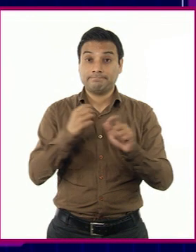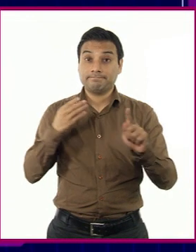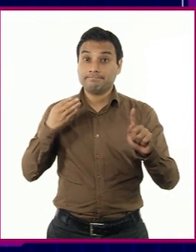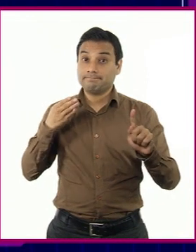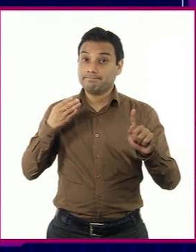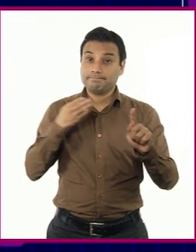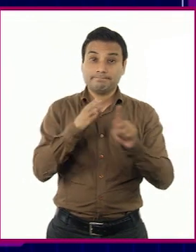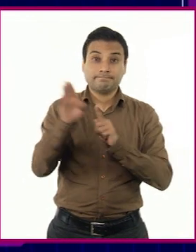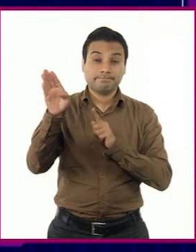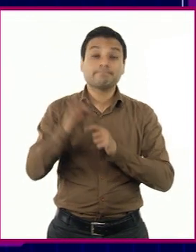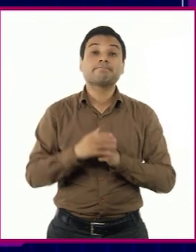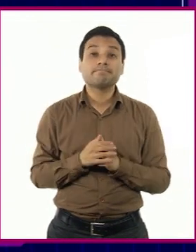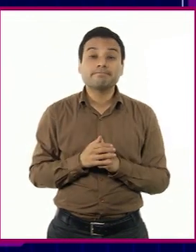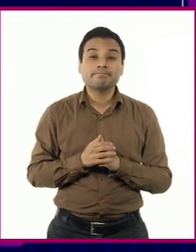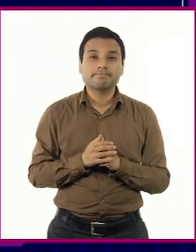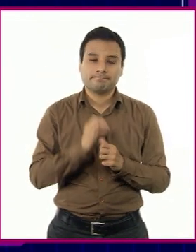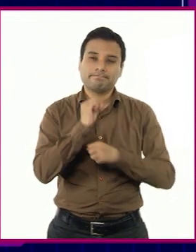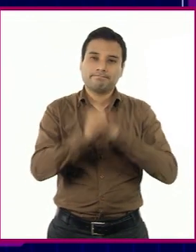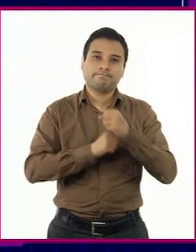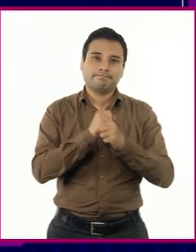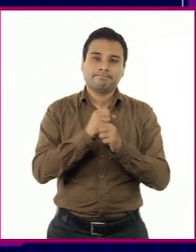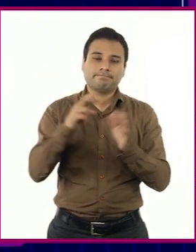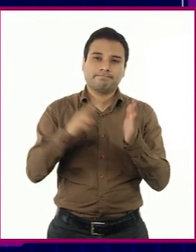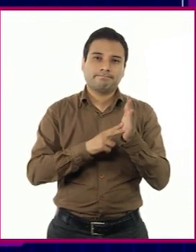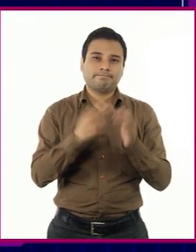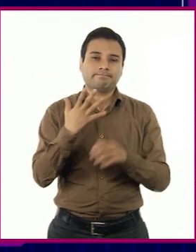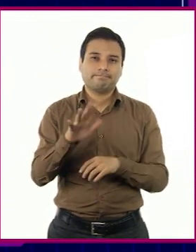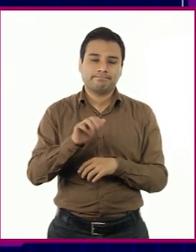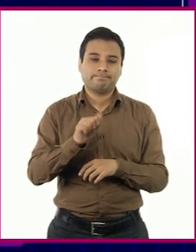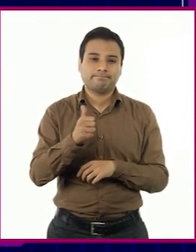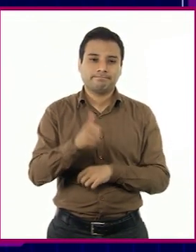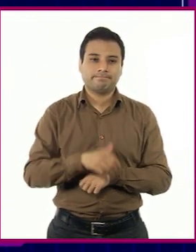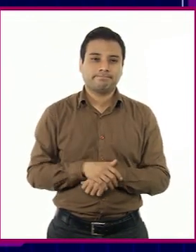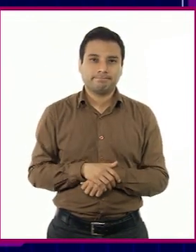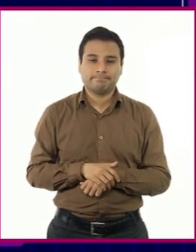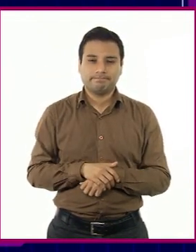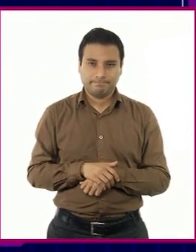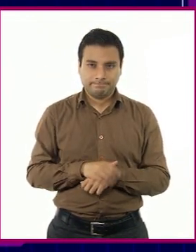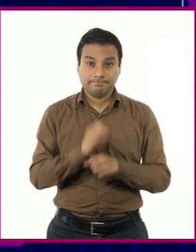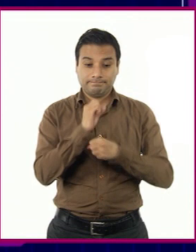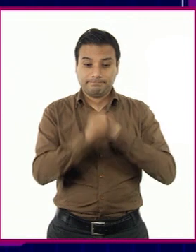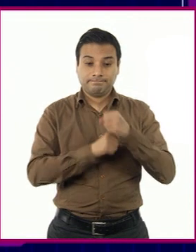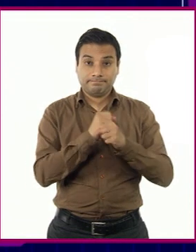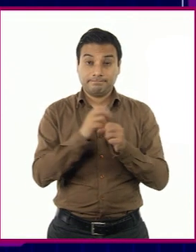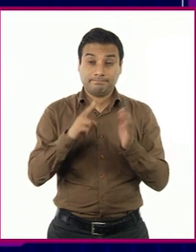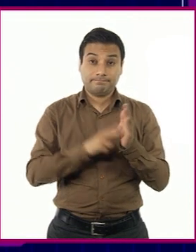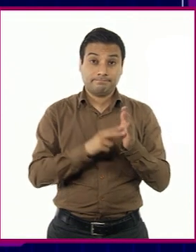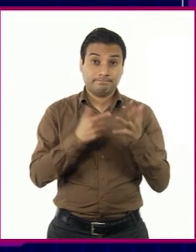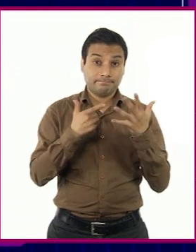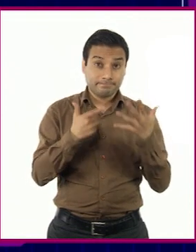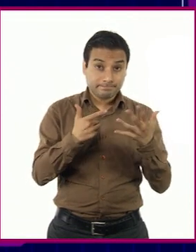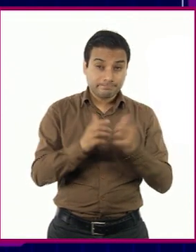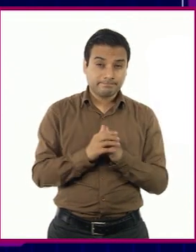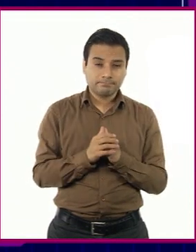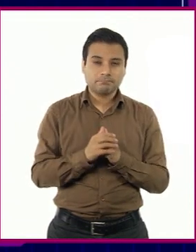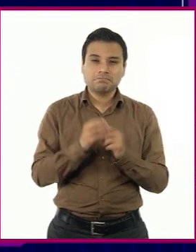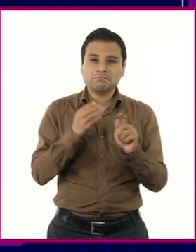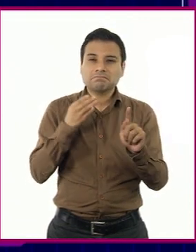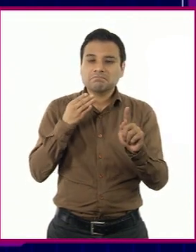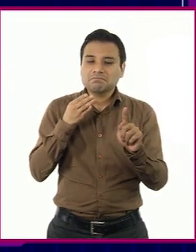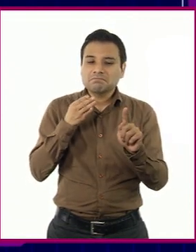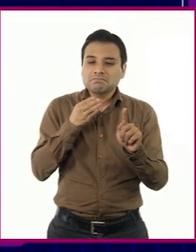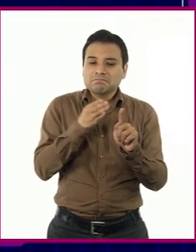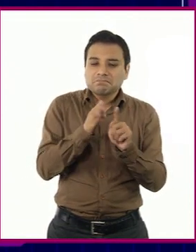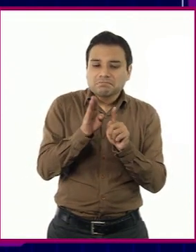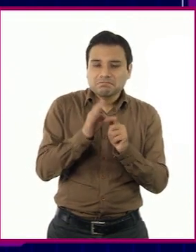valor absoluto mayor es el año 2010 y 2011, mientras que el año 2007 es el año con una desviación cuyo